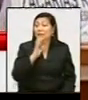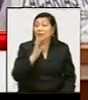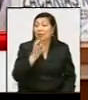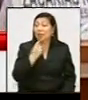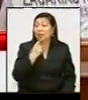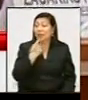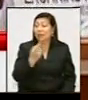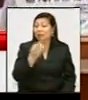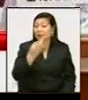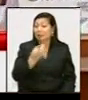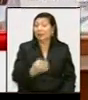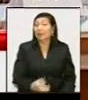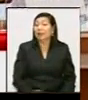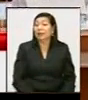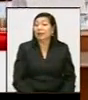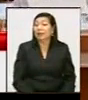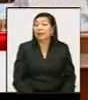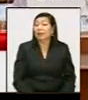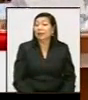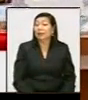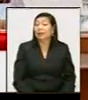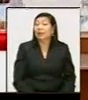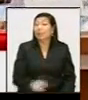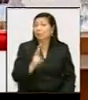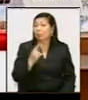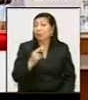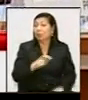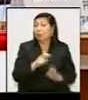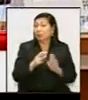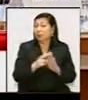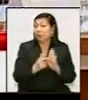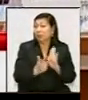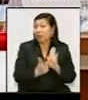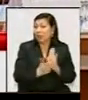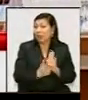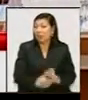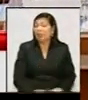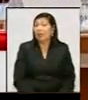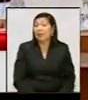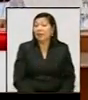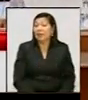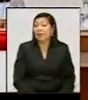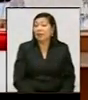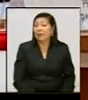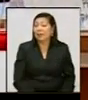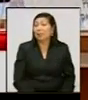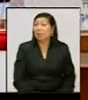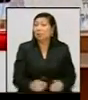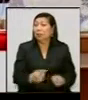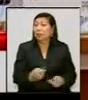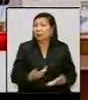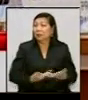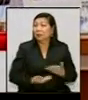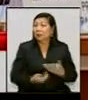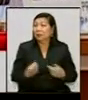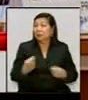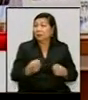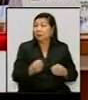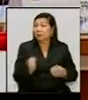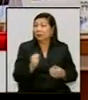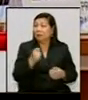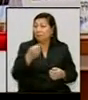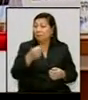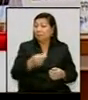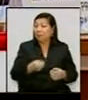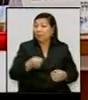que definamos es con respecto a este proyecto de ley que permite la devolución de aportes del sistema privado